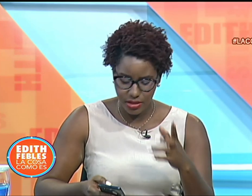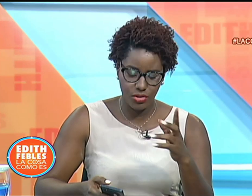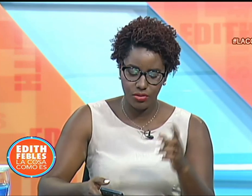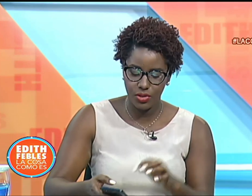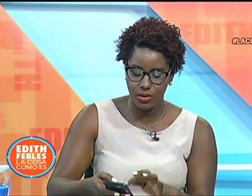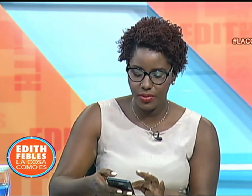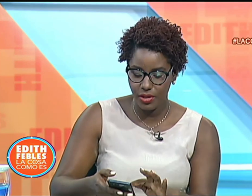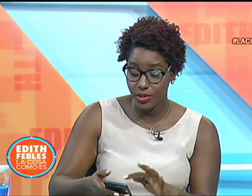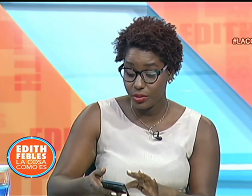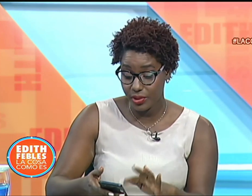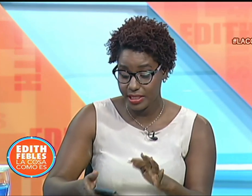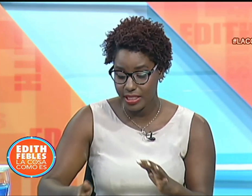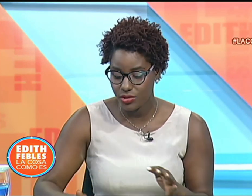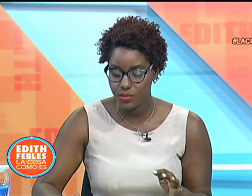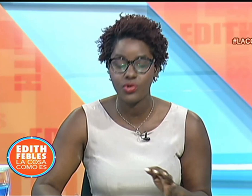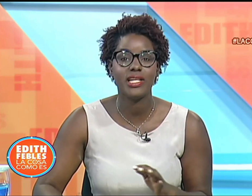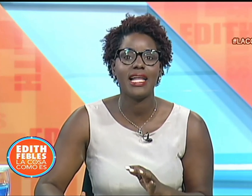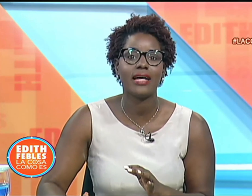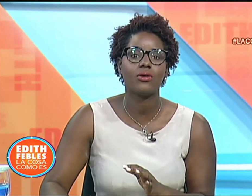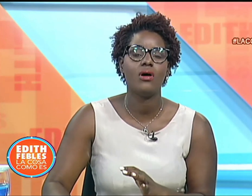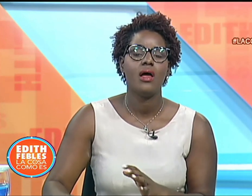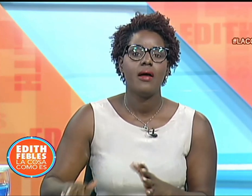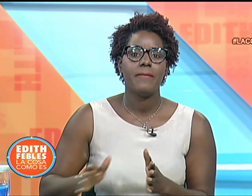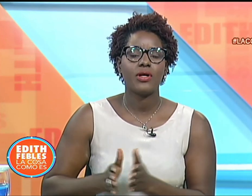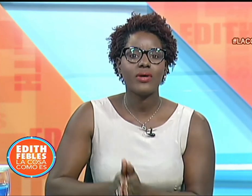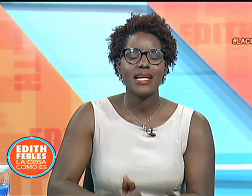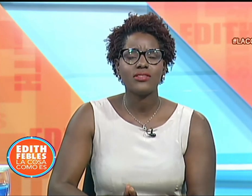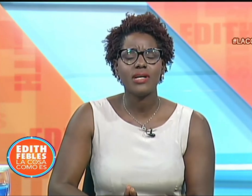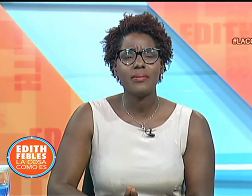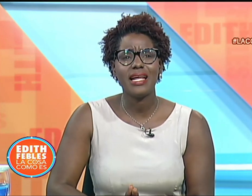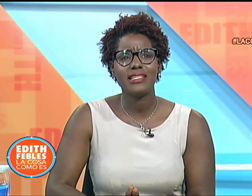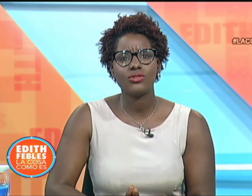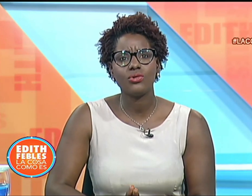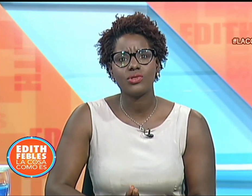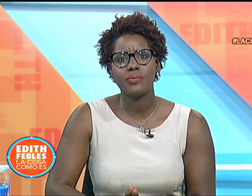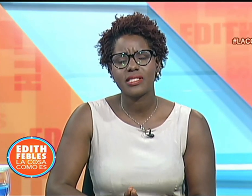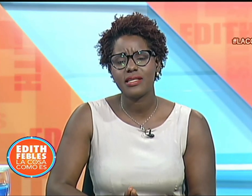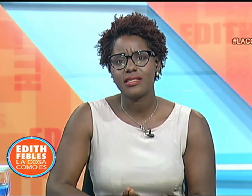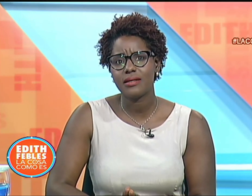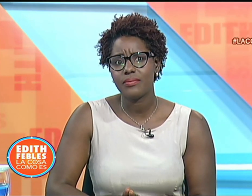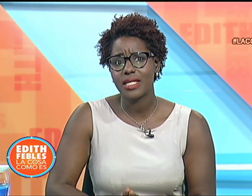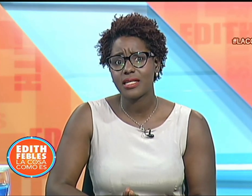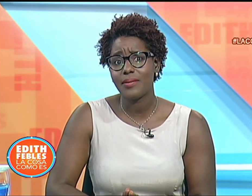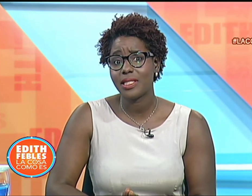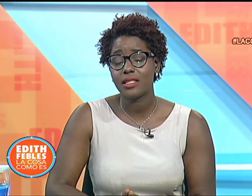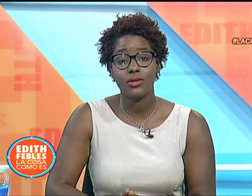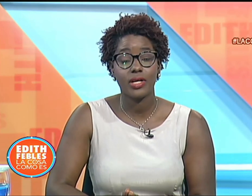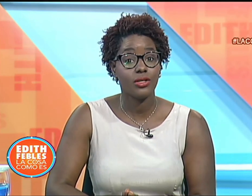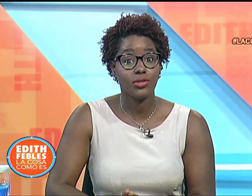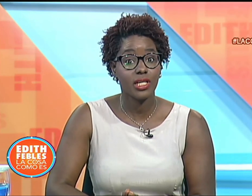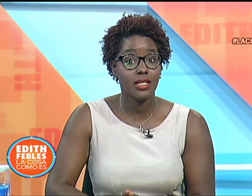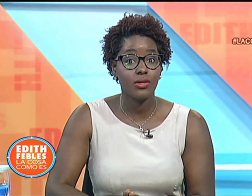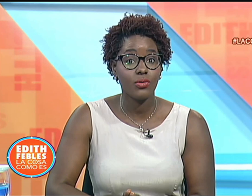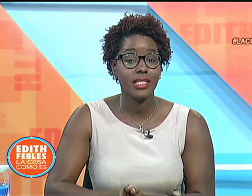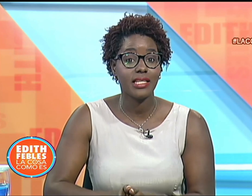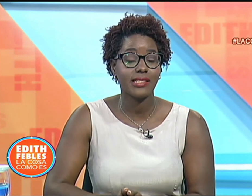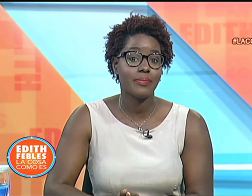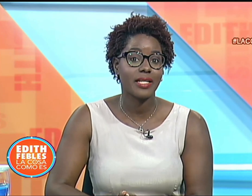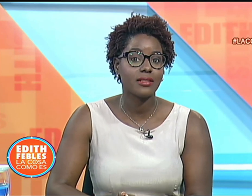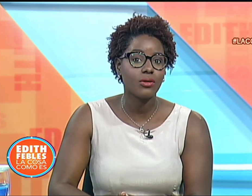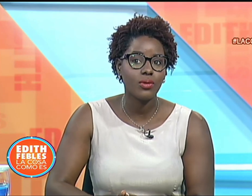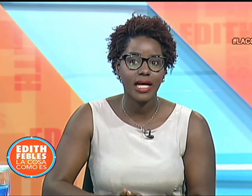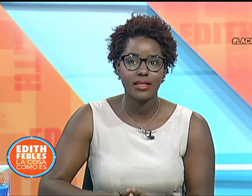aquí, no me lo encuentro porque el texto es muy largo, pero con relación al discurso, el presidente básicamente dijo que él no tiene ningún